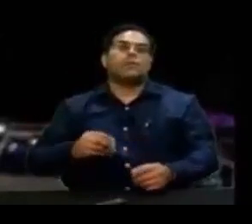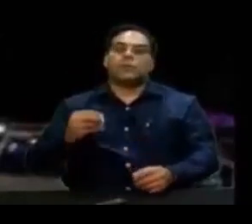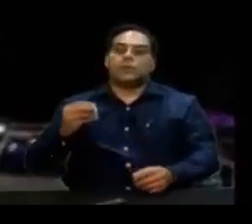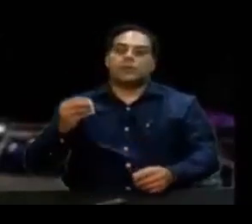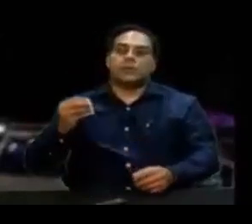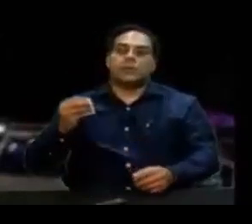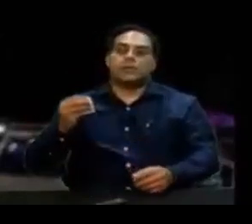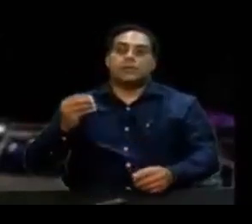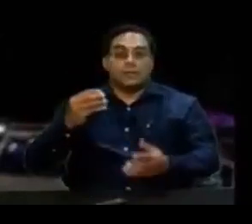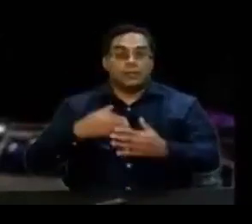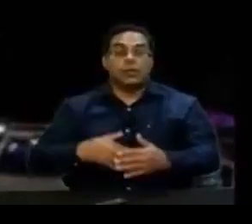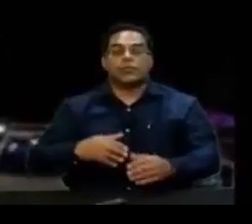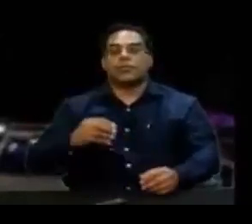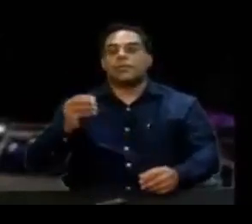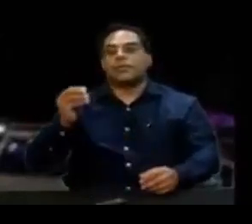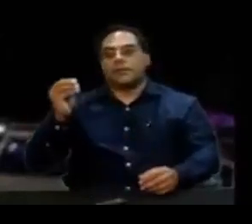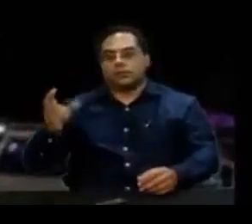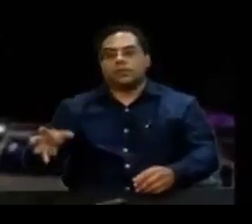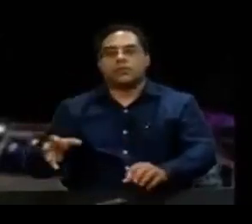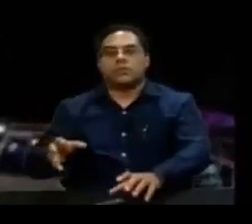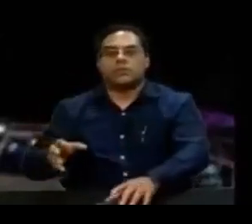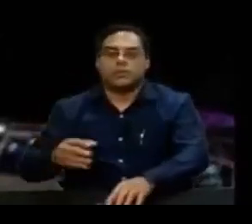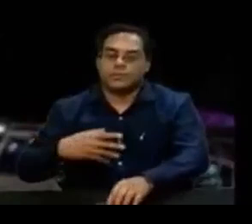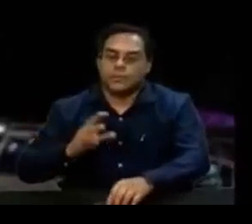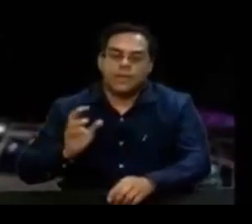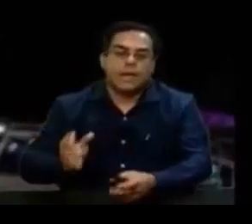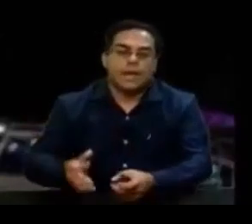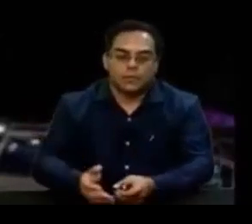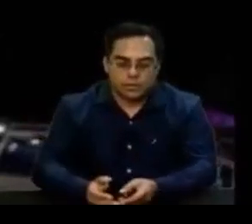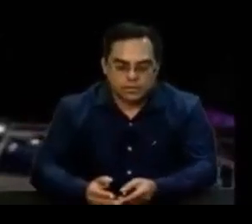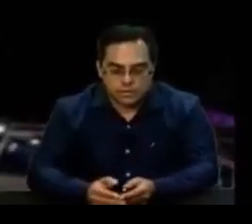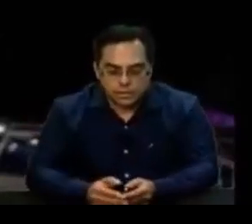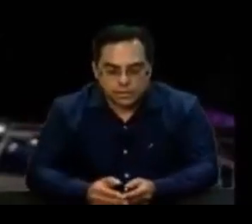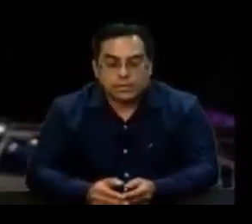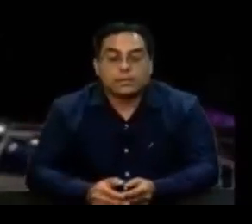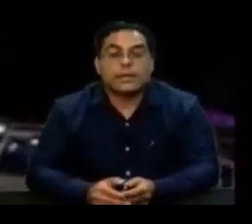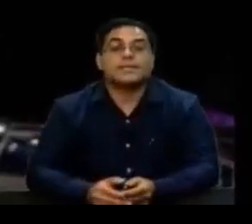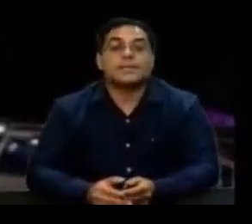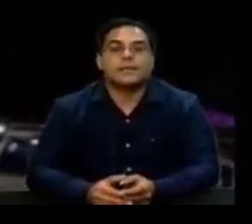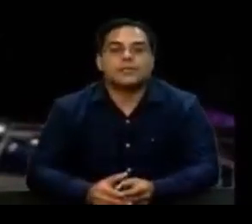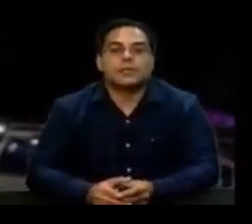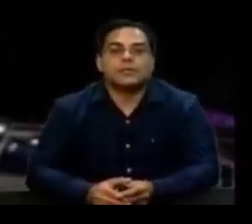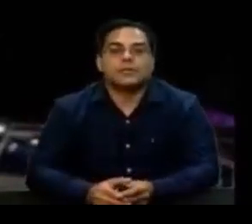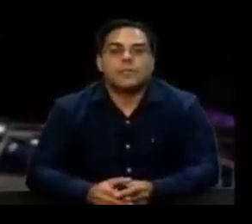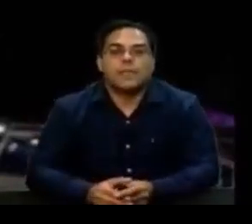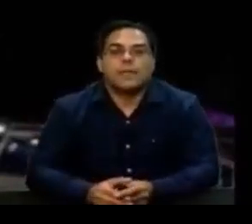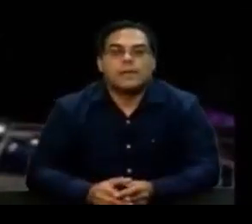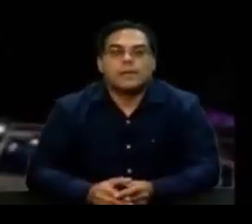Tenemos fracturas del mentón propiamente, fracturas con minutas, en fin, hay muchas clasificaciones,